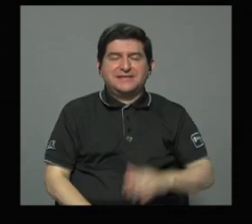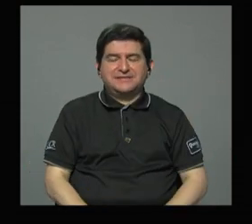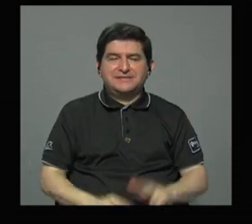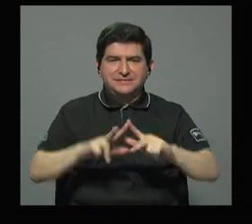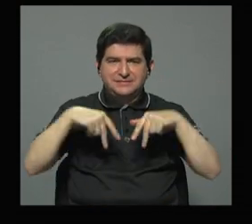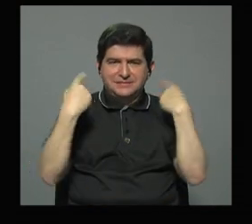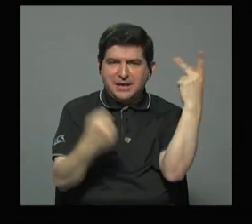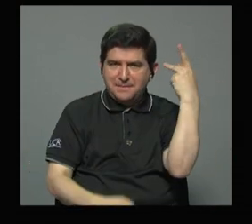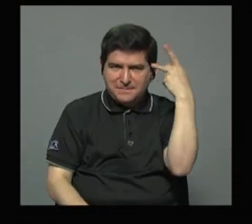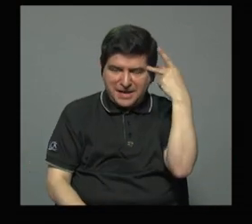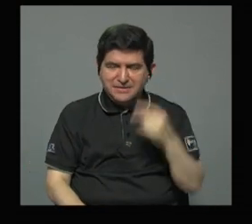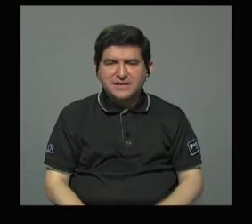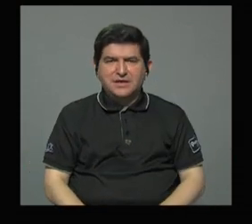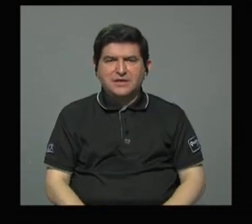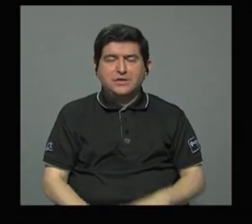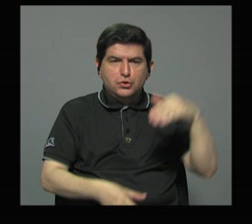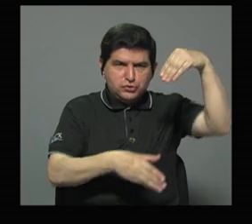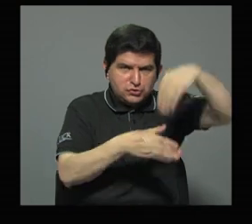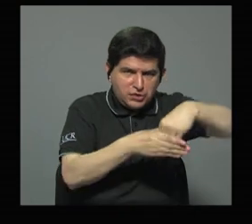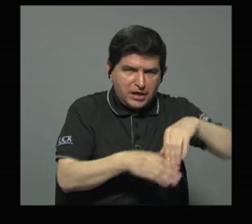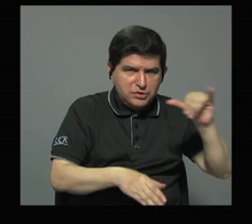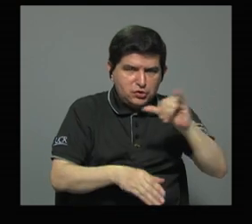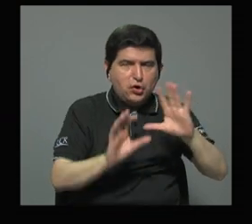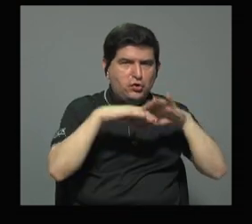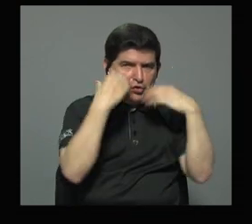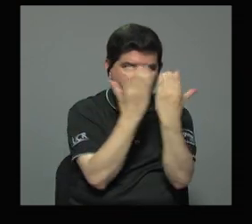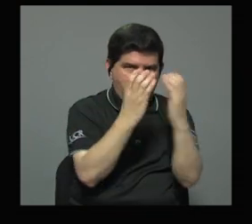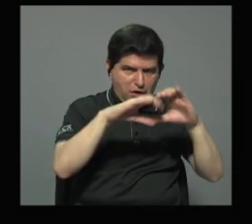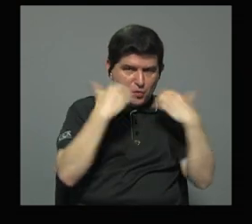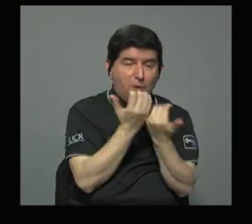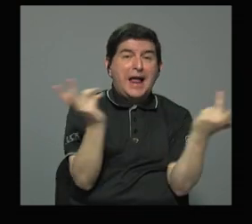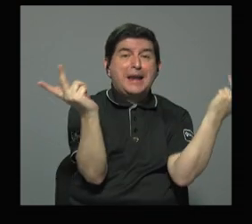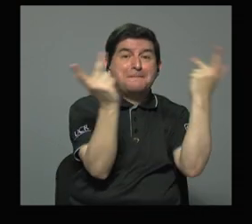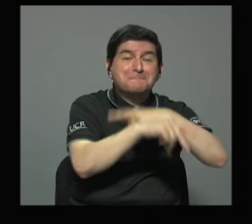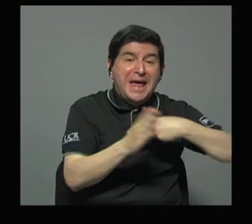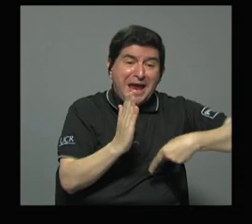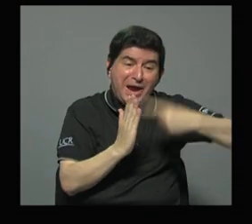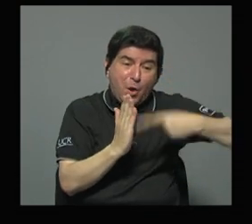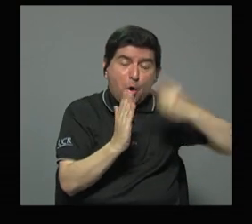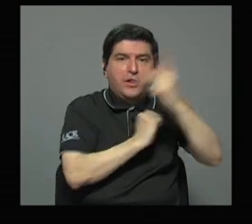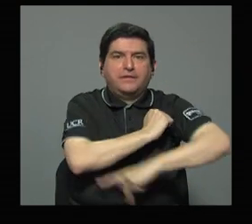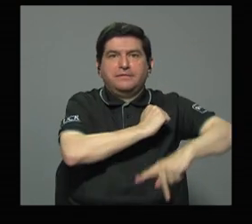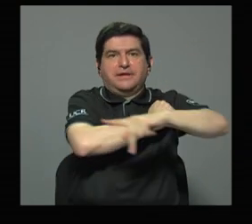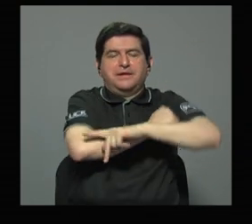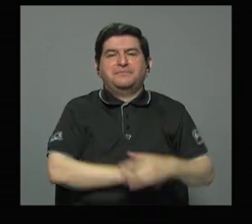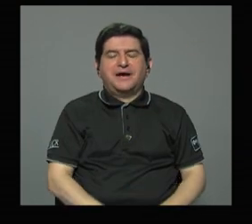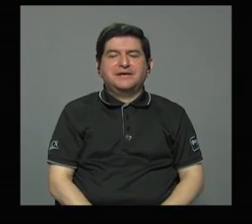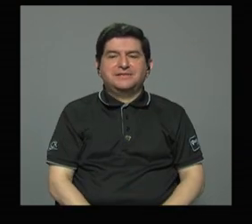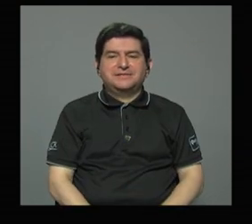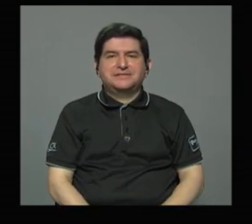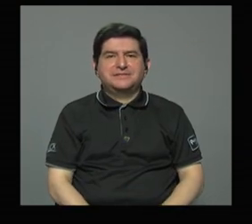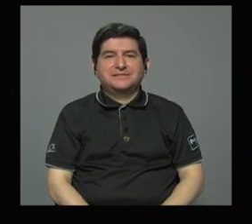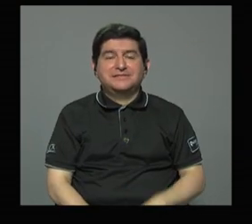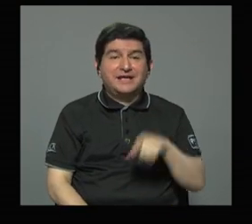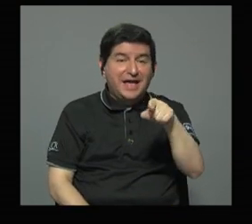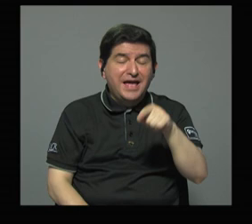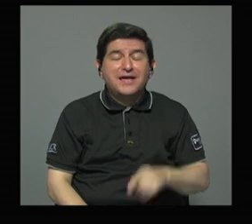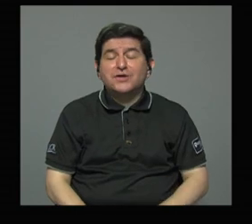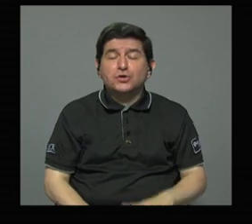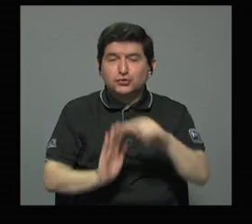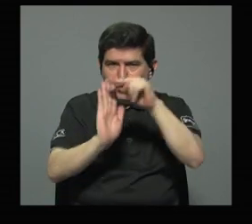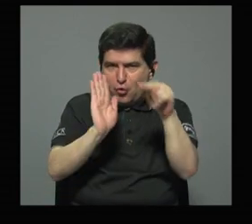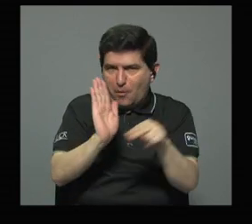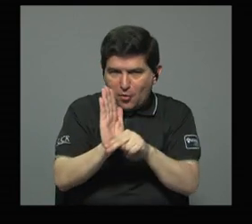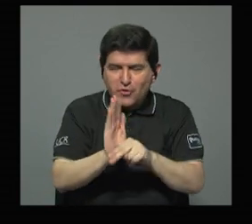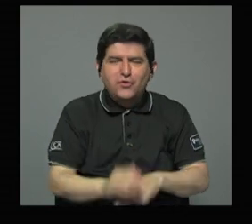partidos políticos agrupados dentro de una misma categoría son la peor calificada del país. De 0 a 10, la categoría de partidos